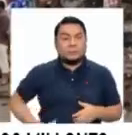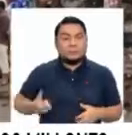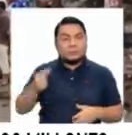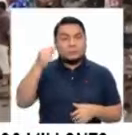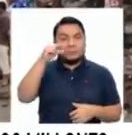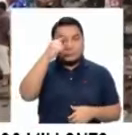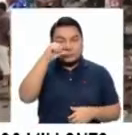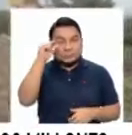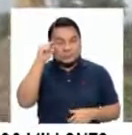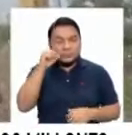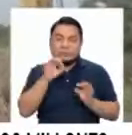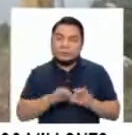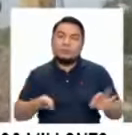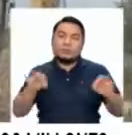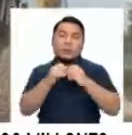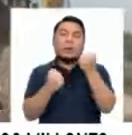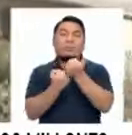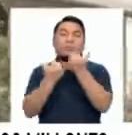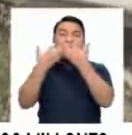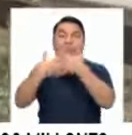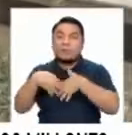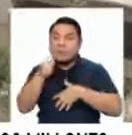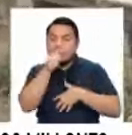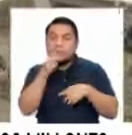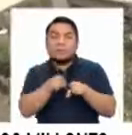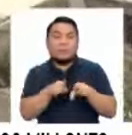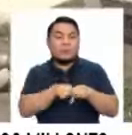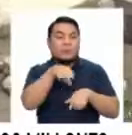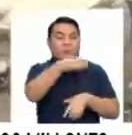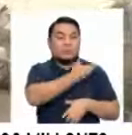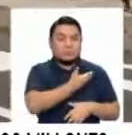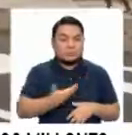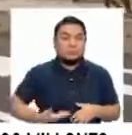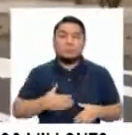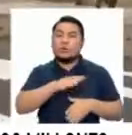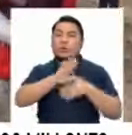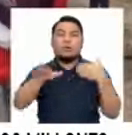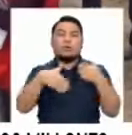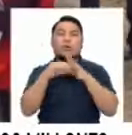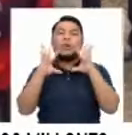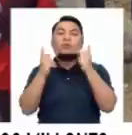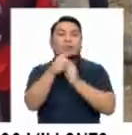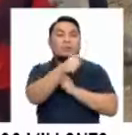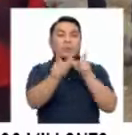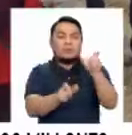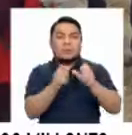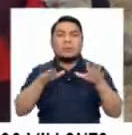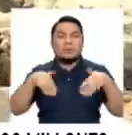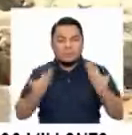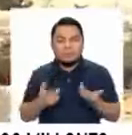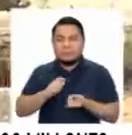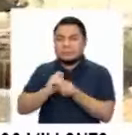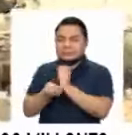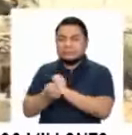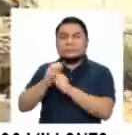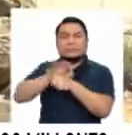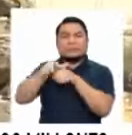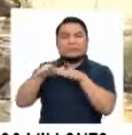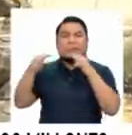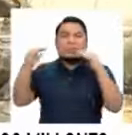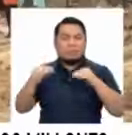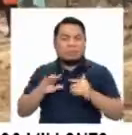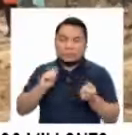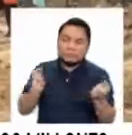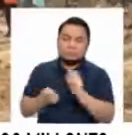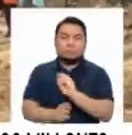en la importancia del apoyo de la empresa privada, el sector público y a toda la sociedad para revertir los impactos de la pandemia en la economía en